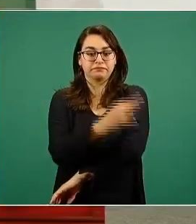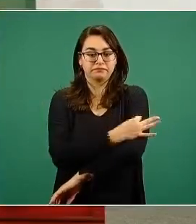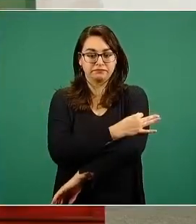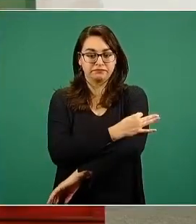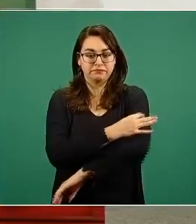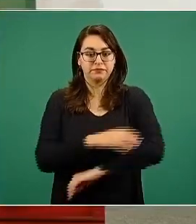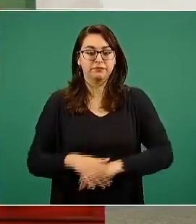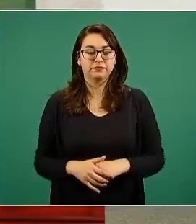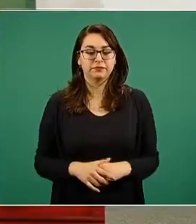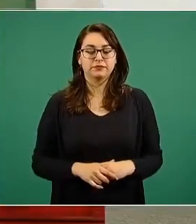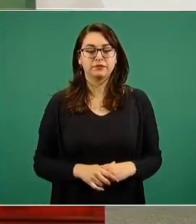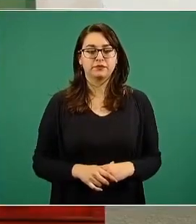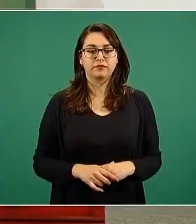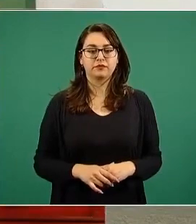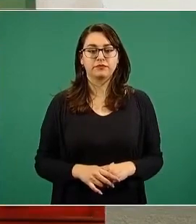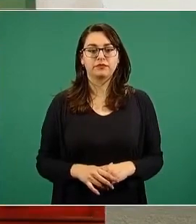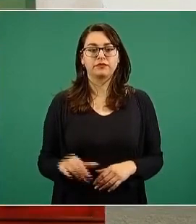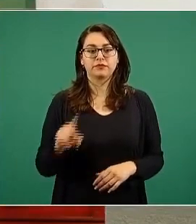estos